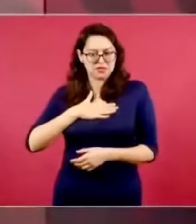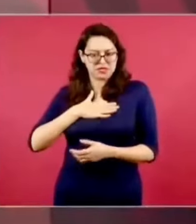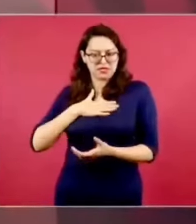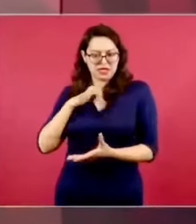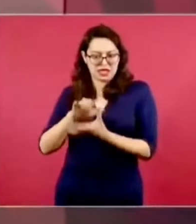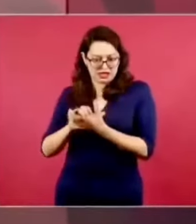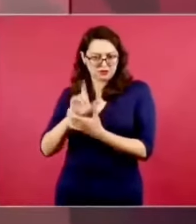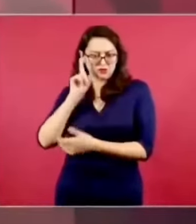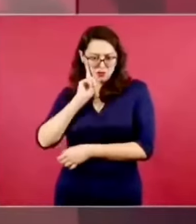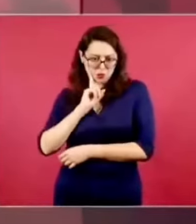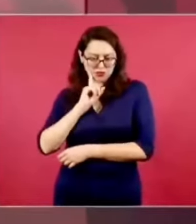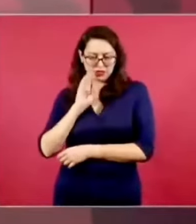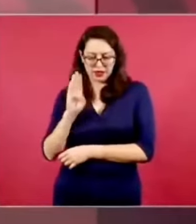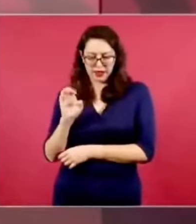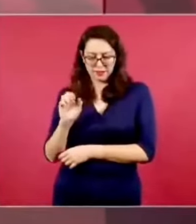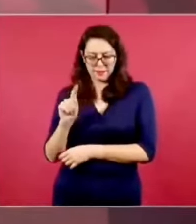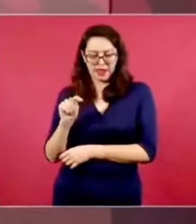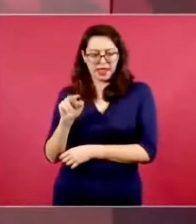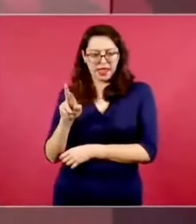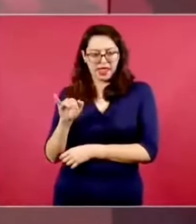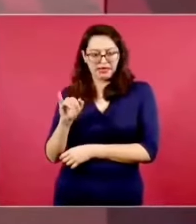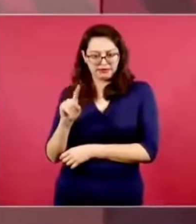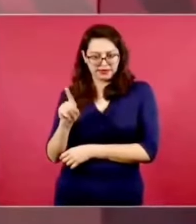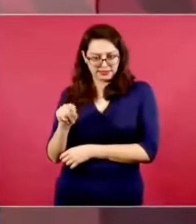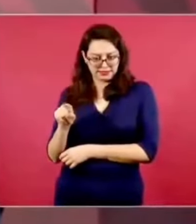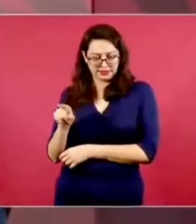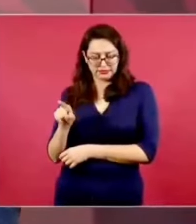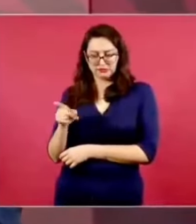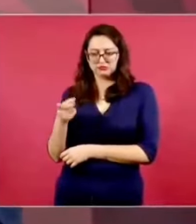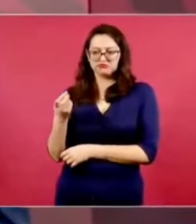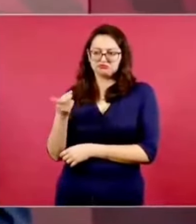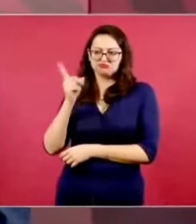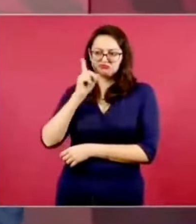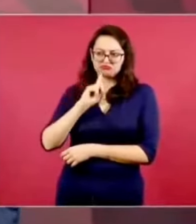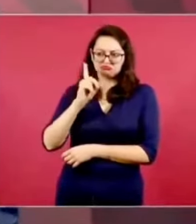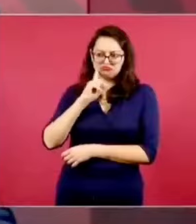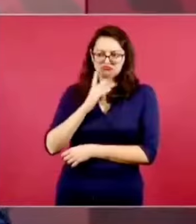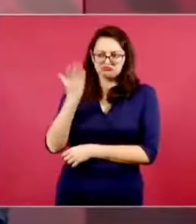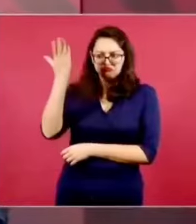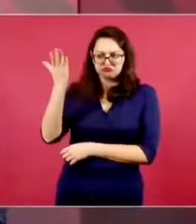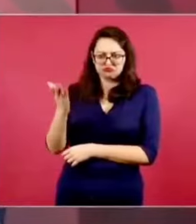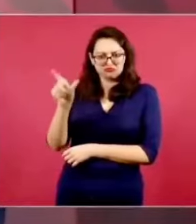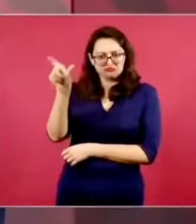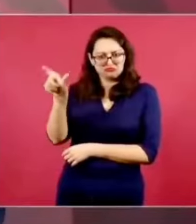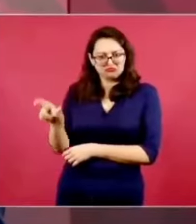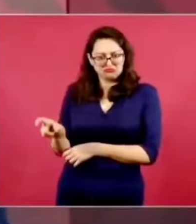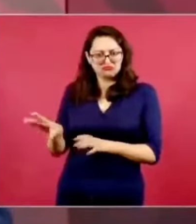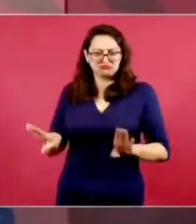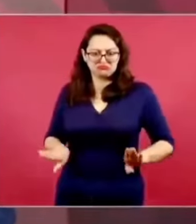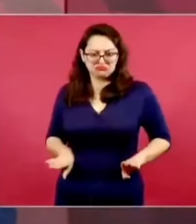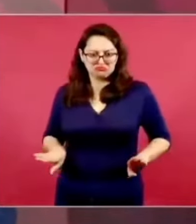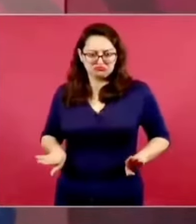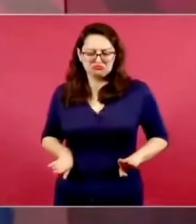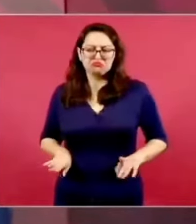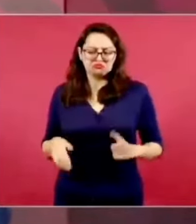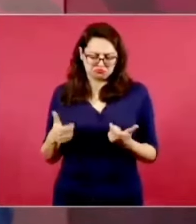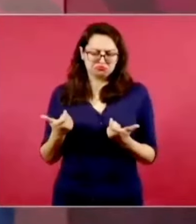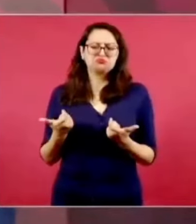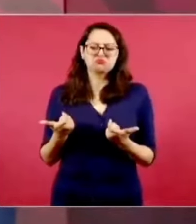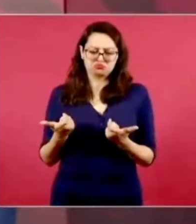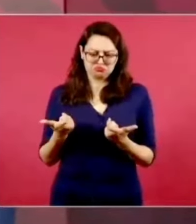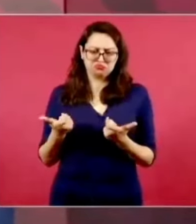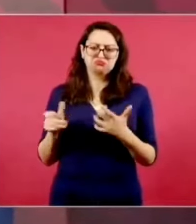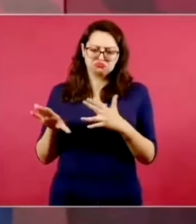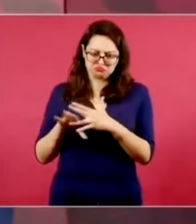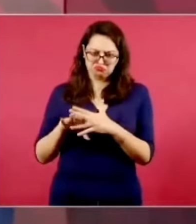Beatriz es pues eh de clase media de